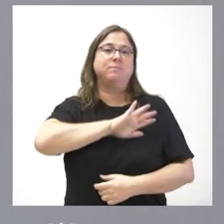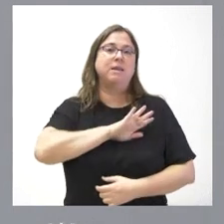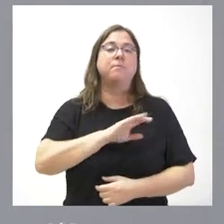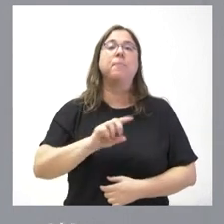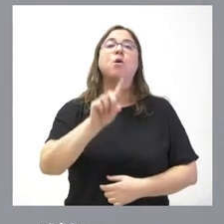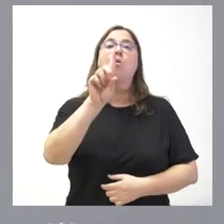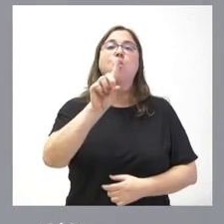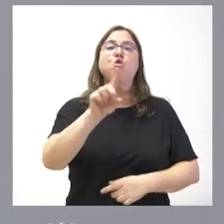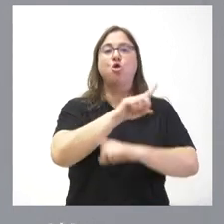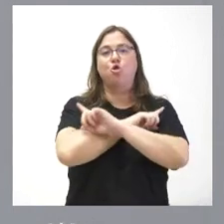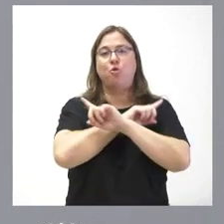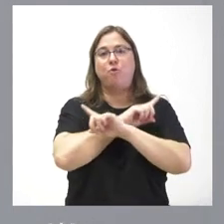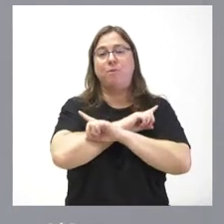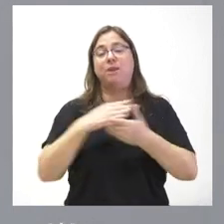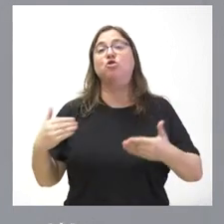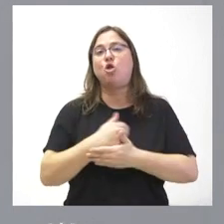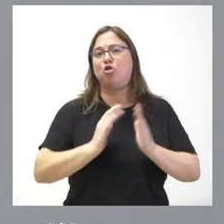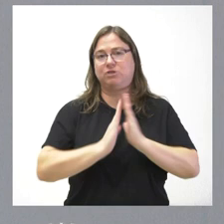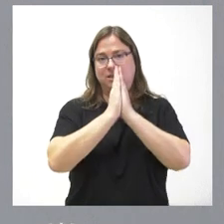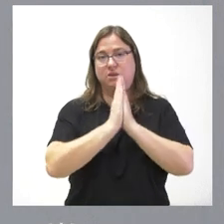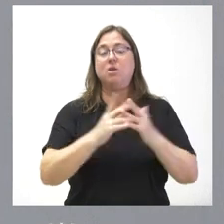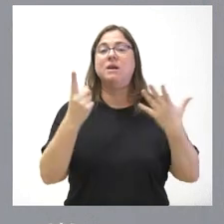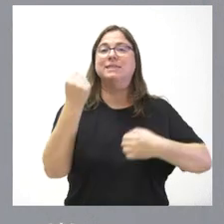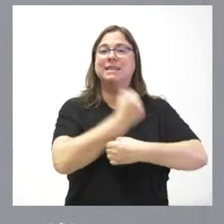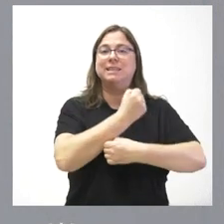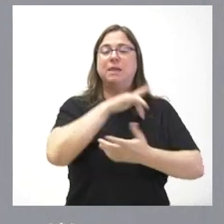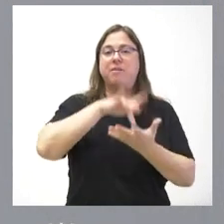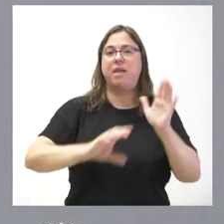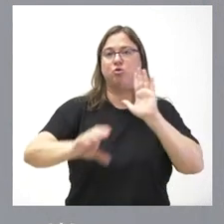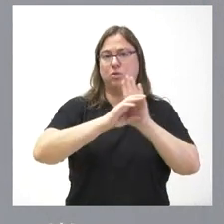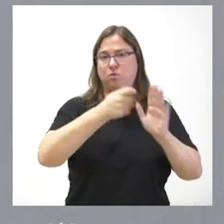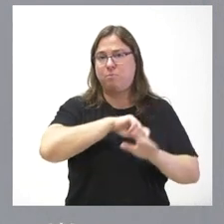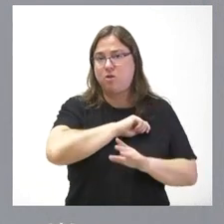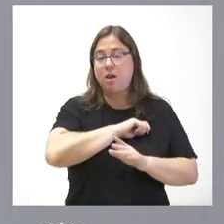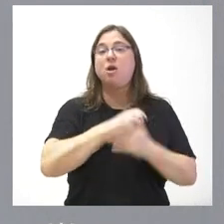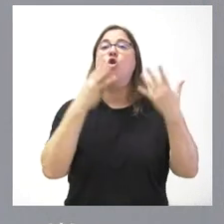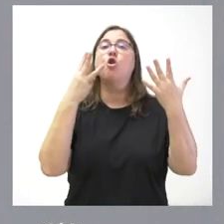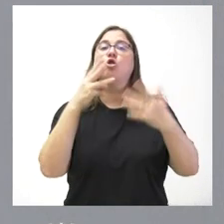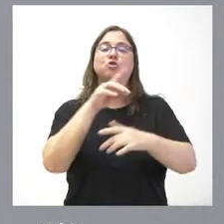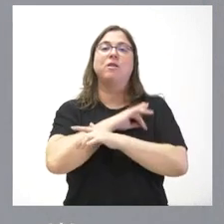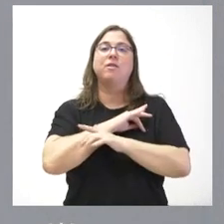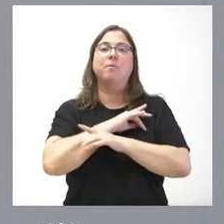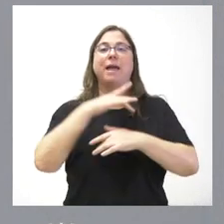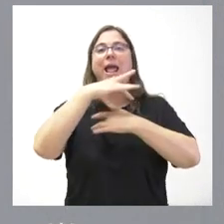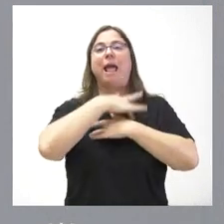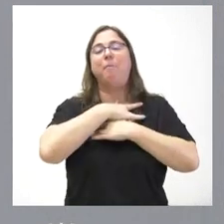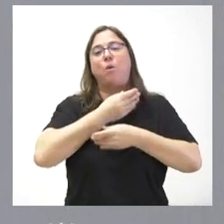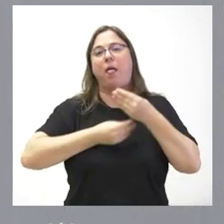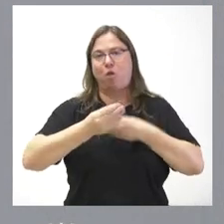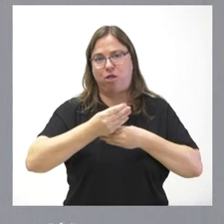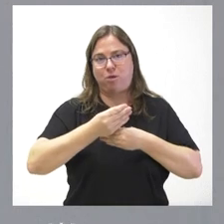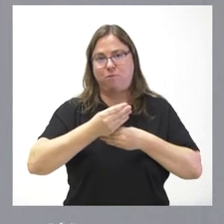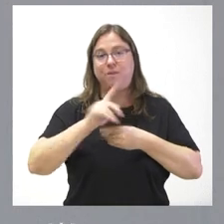uno de de noviembre todos los santos 6 de diciembre día de la Constitución y 8 de diciembre inmaculada Concepción